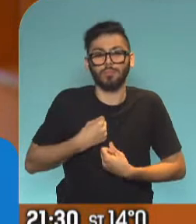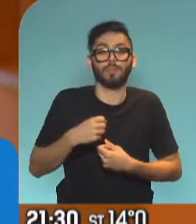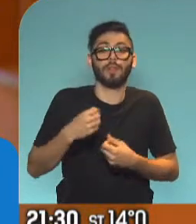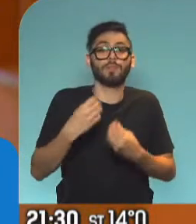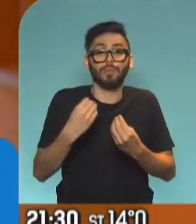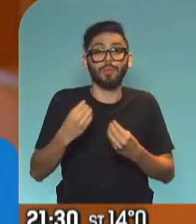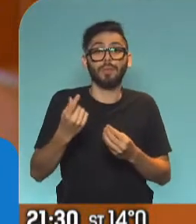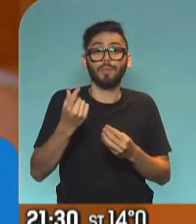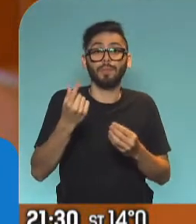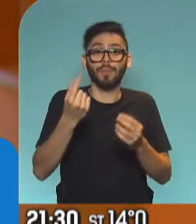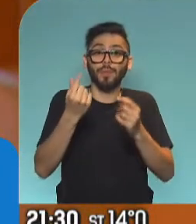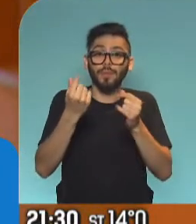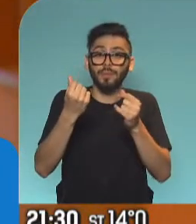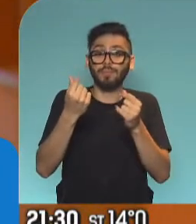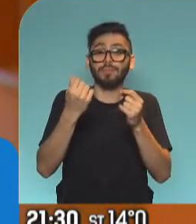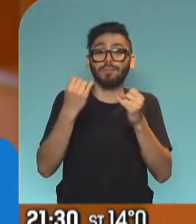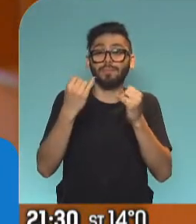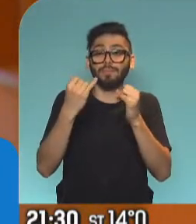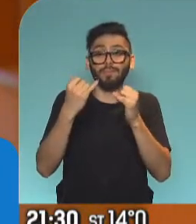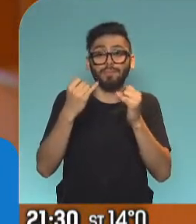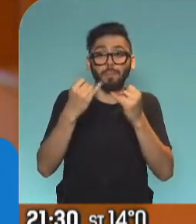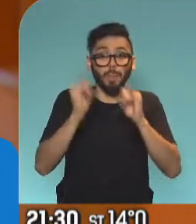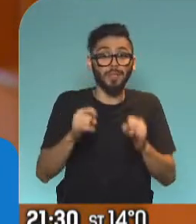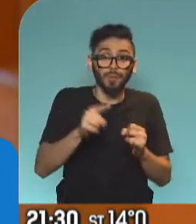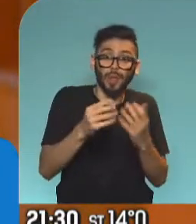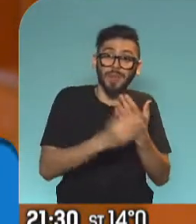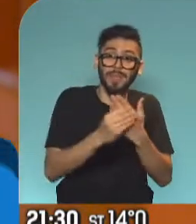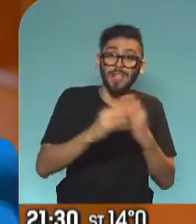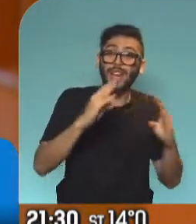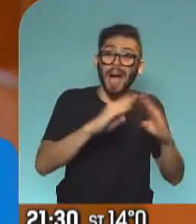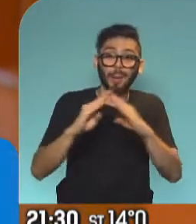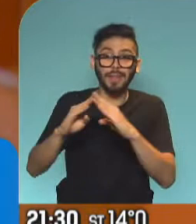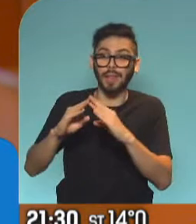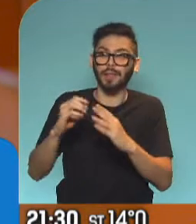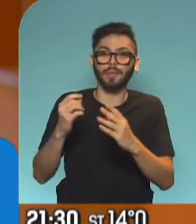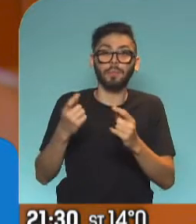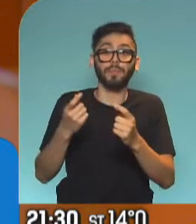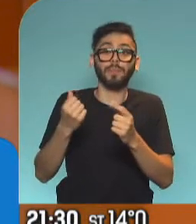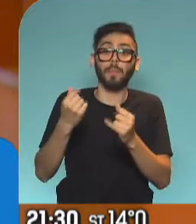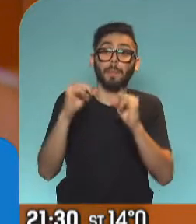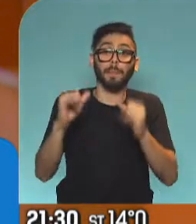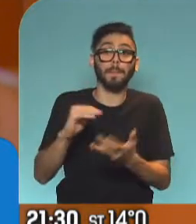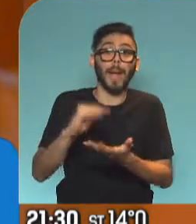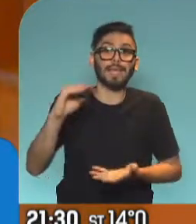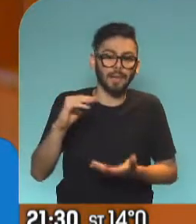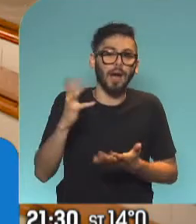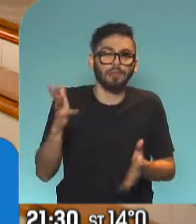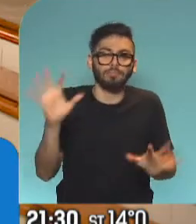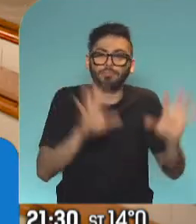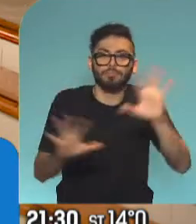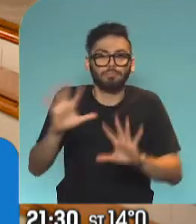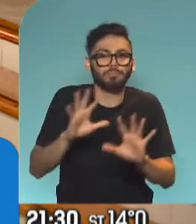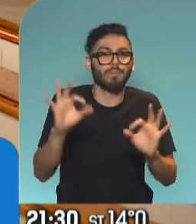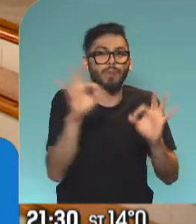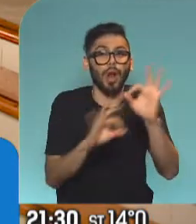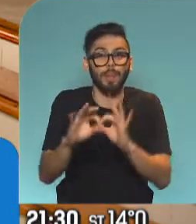el presupuesto del Ministerio de Desarrollo Territorial y Hábitat tuvo una ampliación que nos permitió llevar adelante estos programas y tener dos